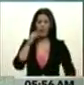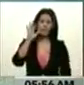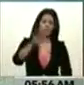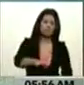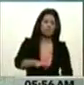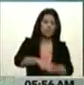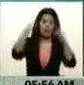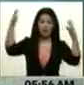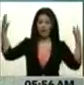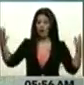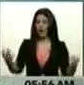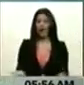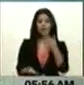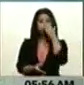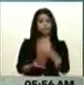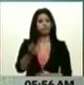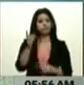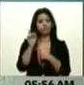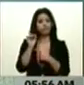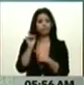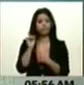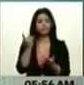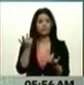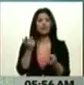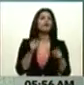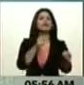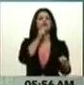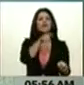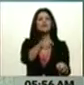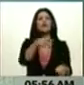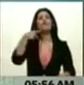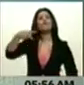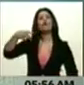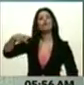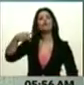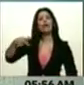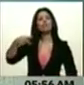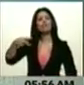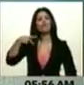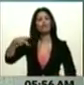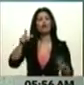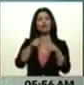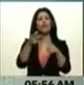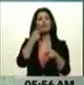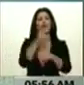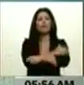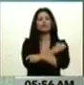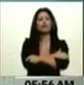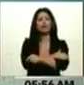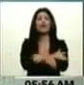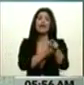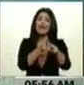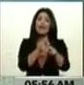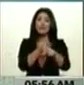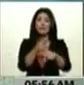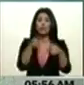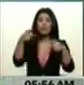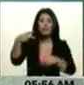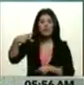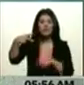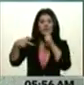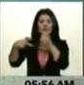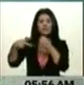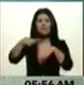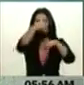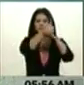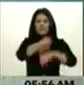Y esos tipos que estaban protestando con la salida son de Voluntad Popular, el partido del marido de esta señora. que además es reincidente, que dio un golpe de Estado en